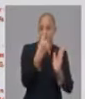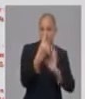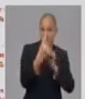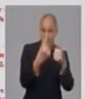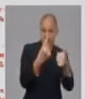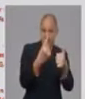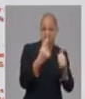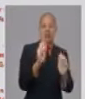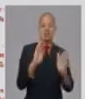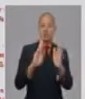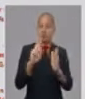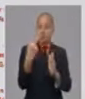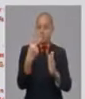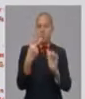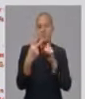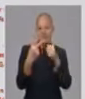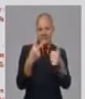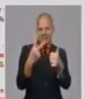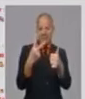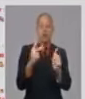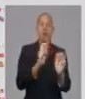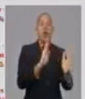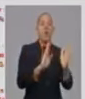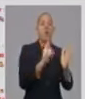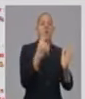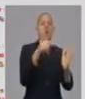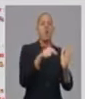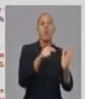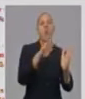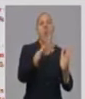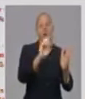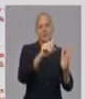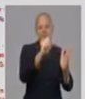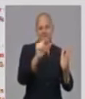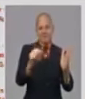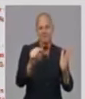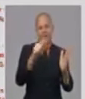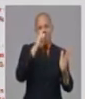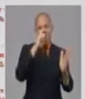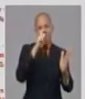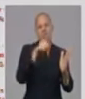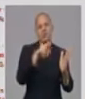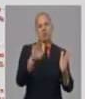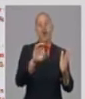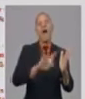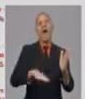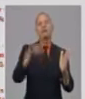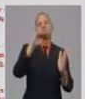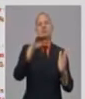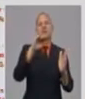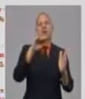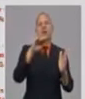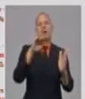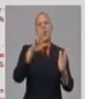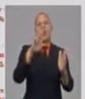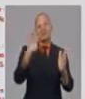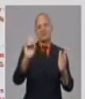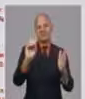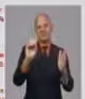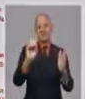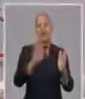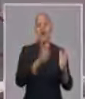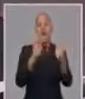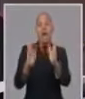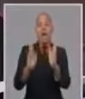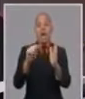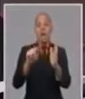los sujetos vacunados. En la fase 1 participaron 40 sujetos de 19 a 80 años de edad, mientras que en la fase 2A ya fueron